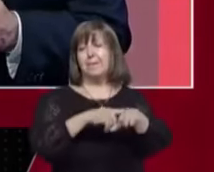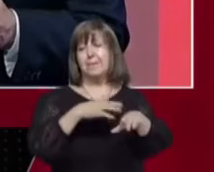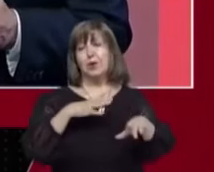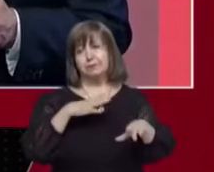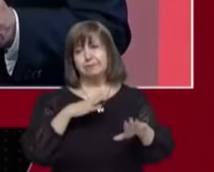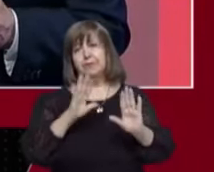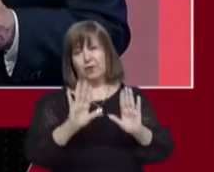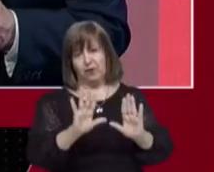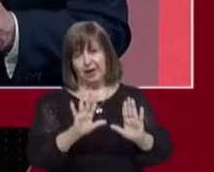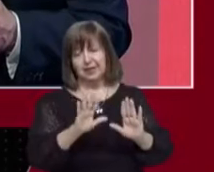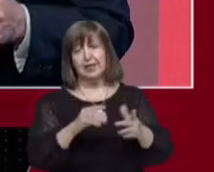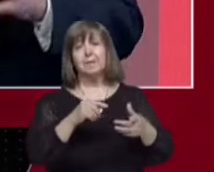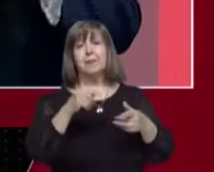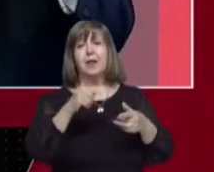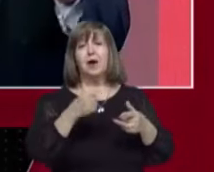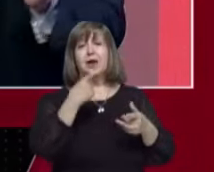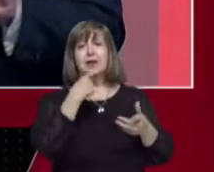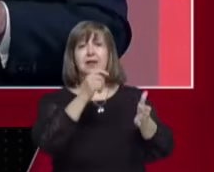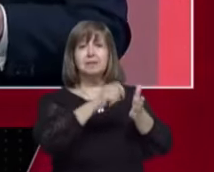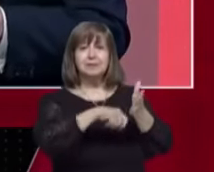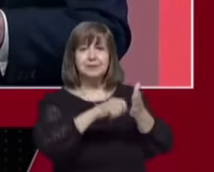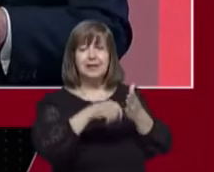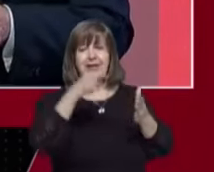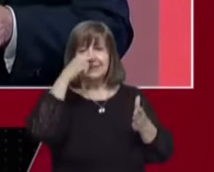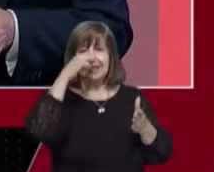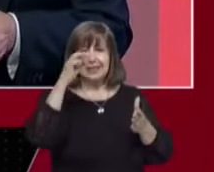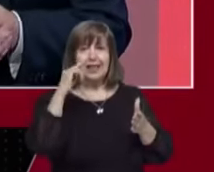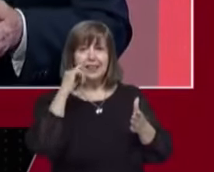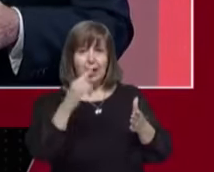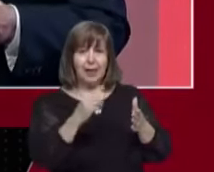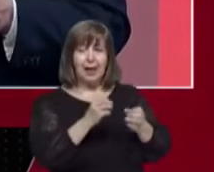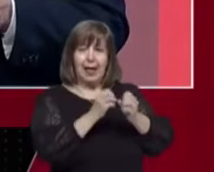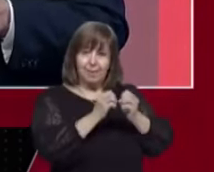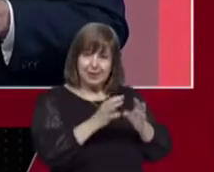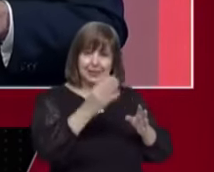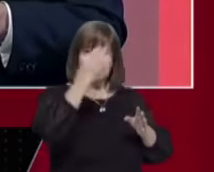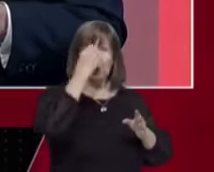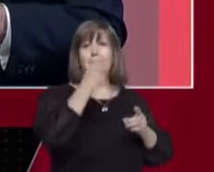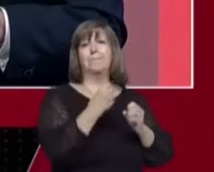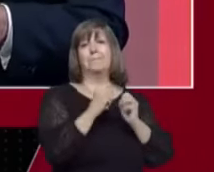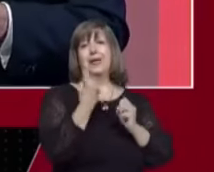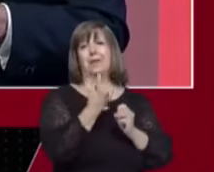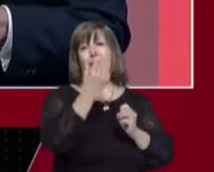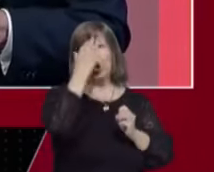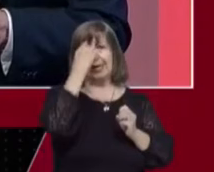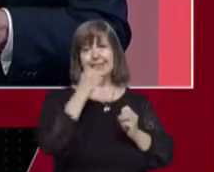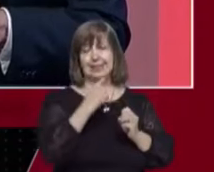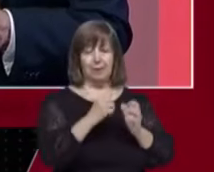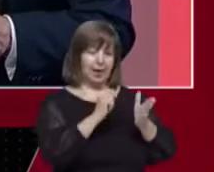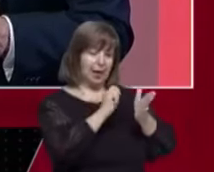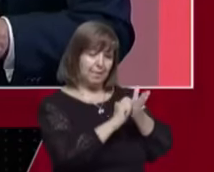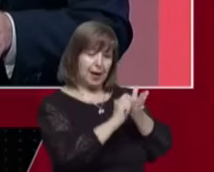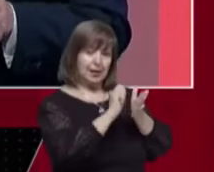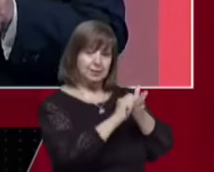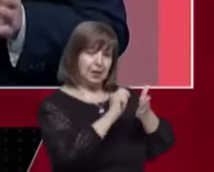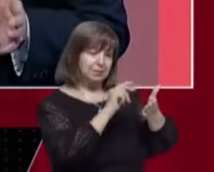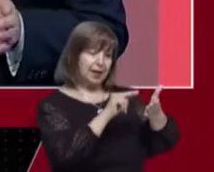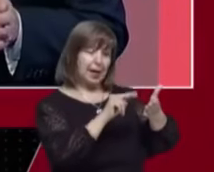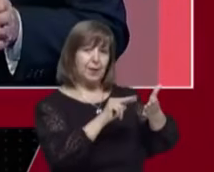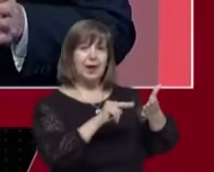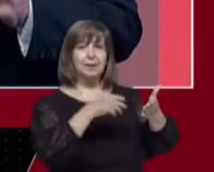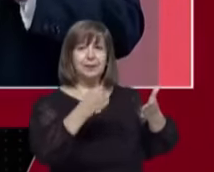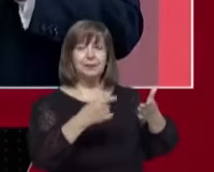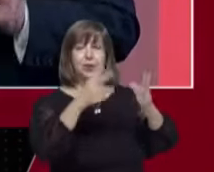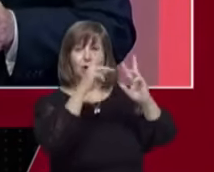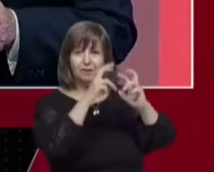horizonte justamente ese universo de 70.000, arrancando con estos 15.000 ahora, que después van a ir sumando con esa